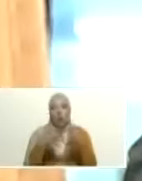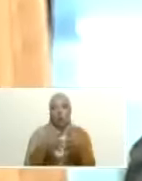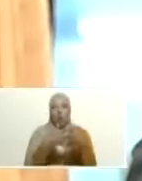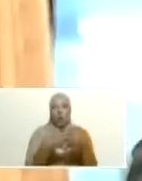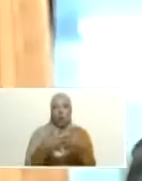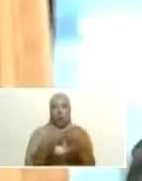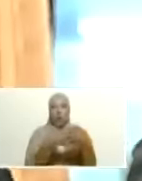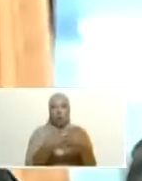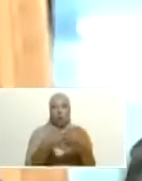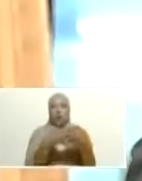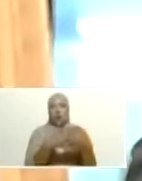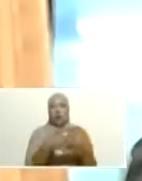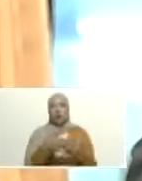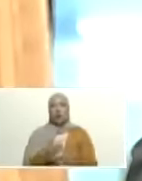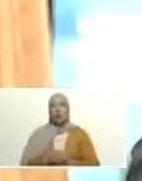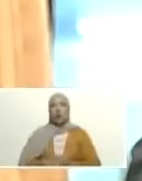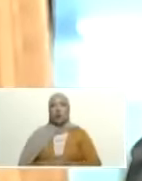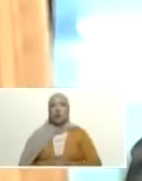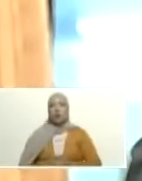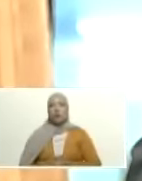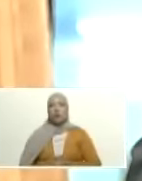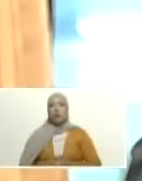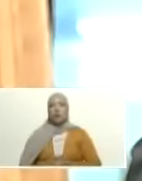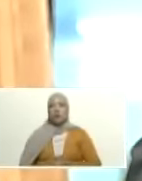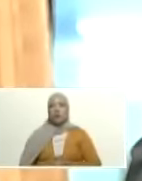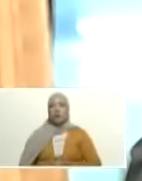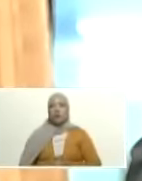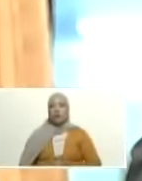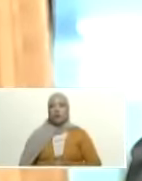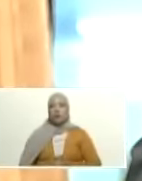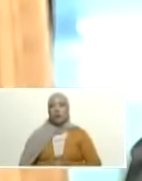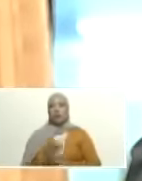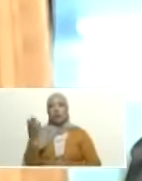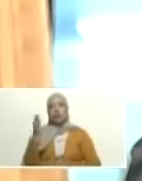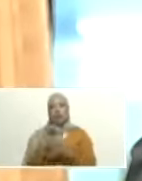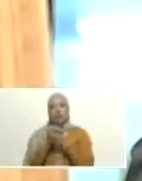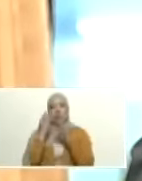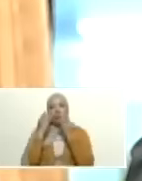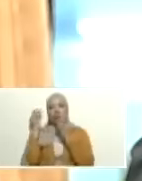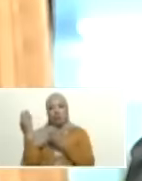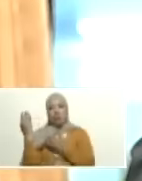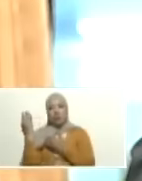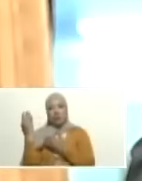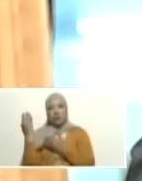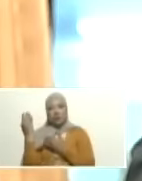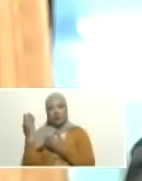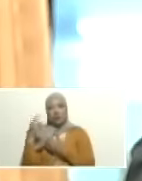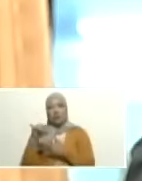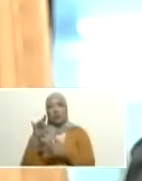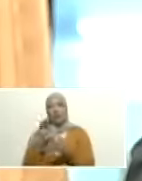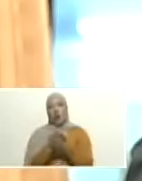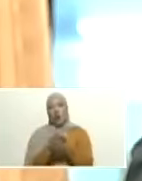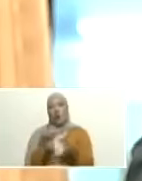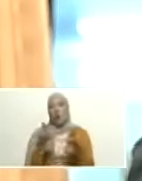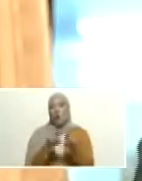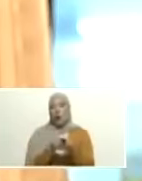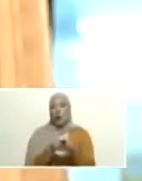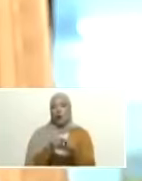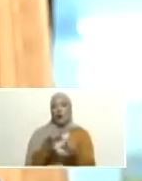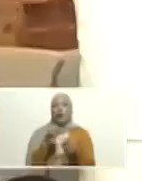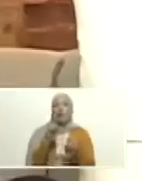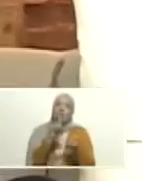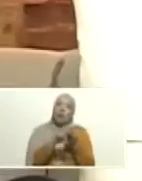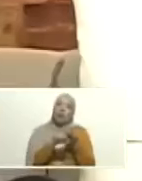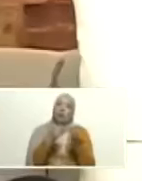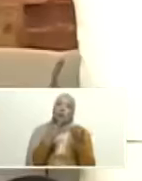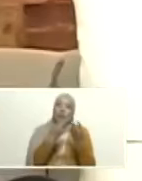Unidos, Alex Zap Moran. Aquí está Camila, y si está Camila, está Alex. Y si está Alex,